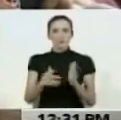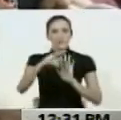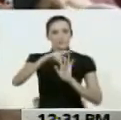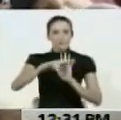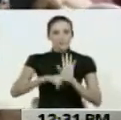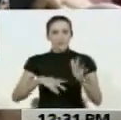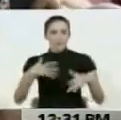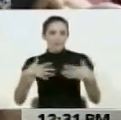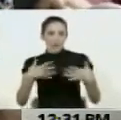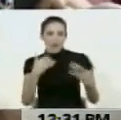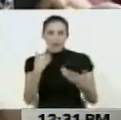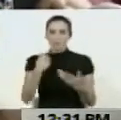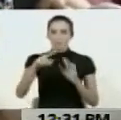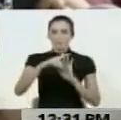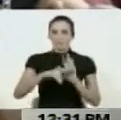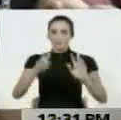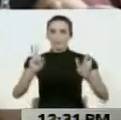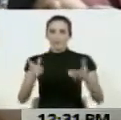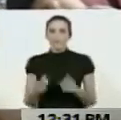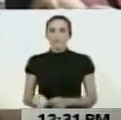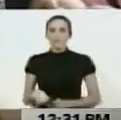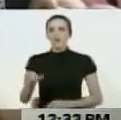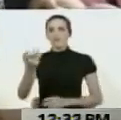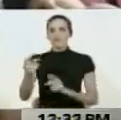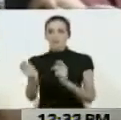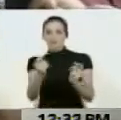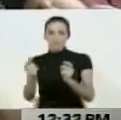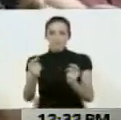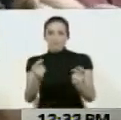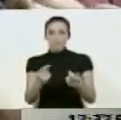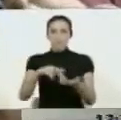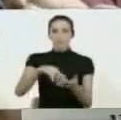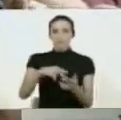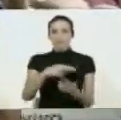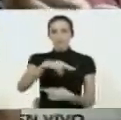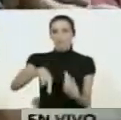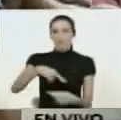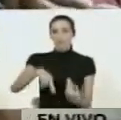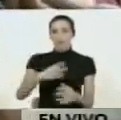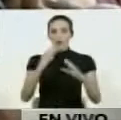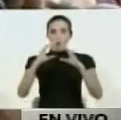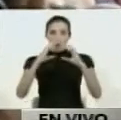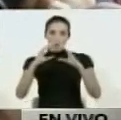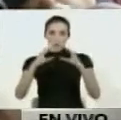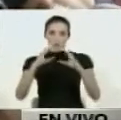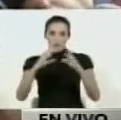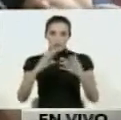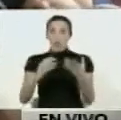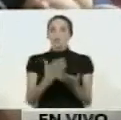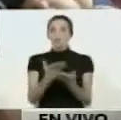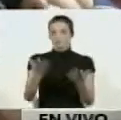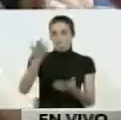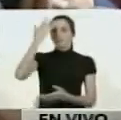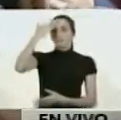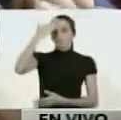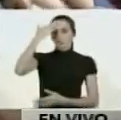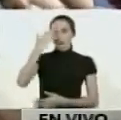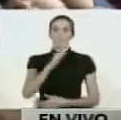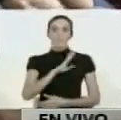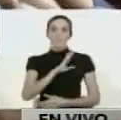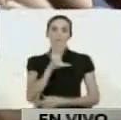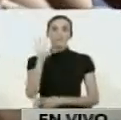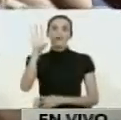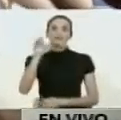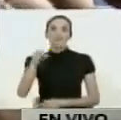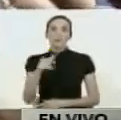acción en el tema fundamental del debate, que es la revolución comunicacional. Como todos sabemos, nuestro país, y